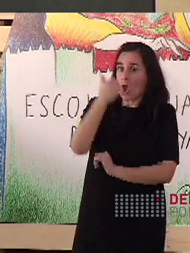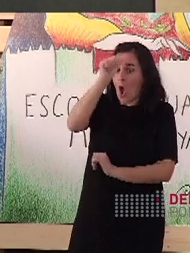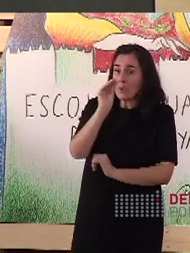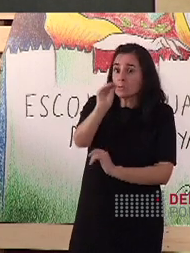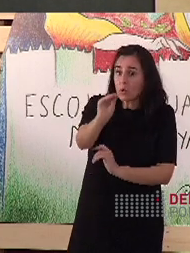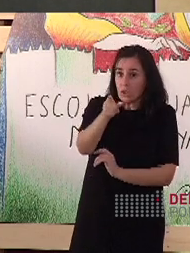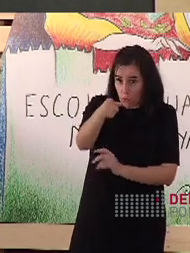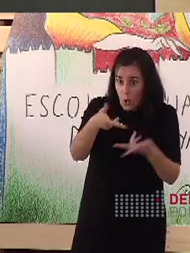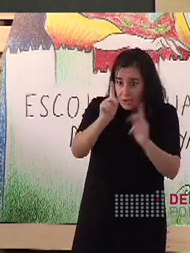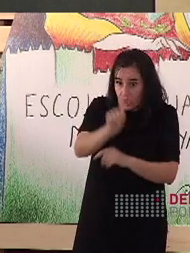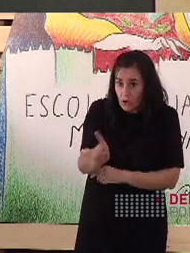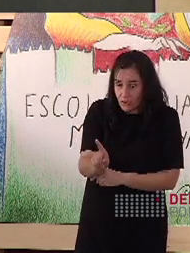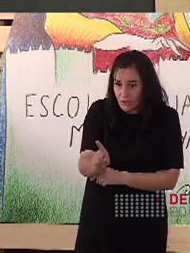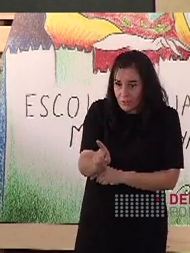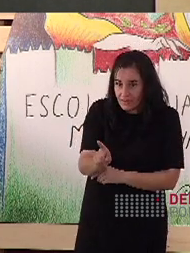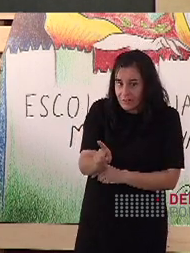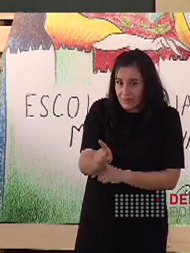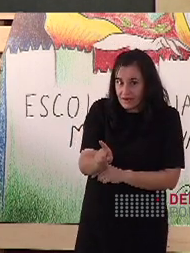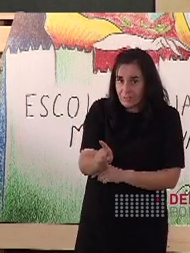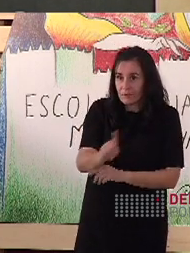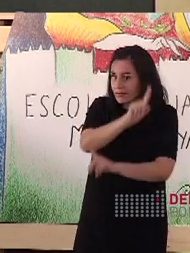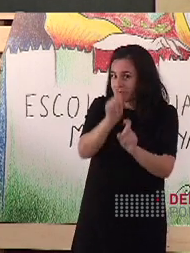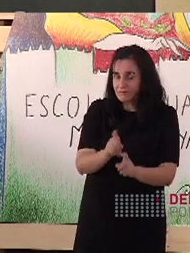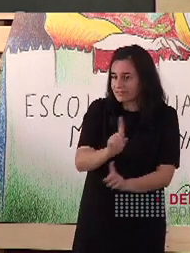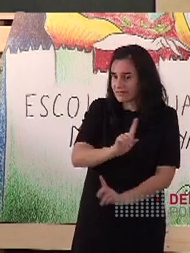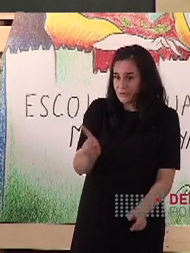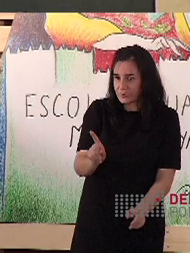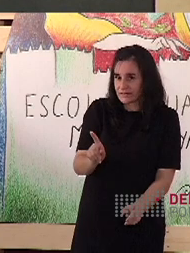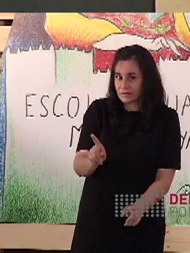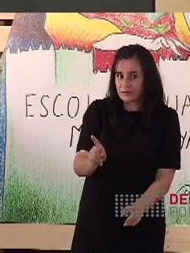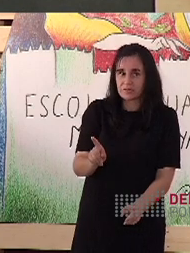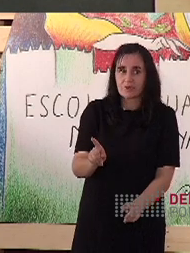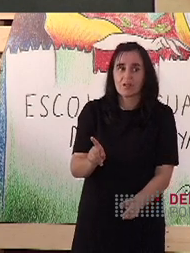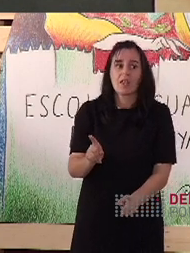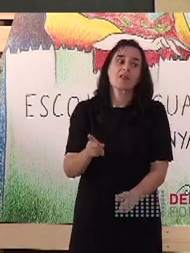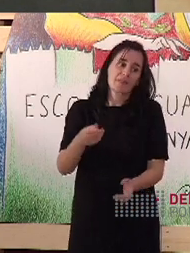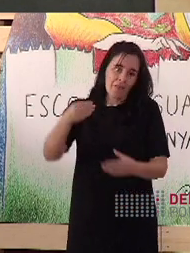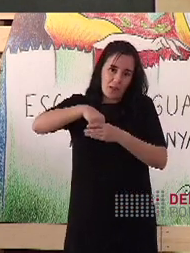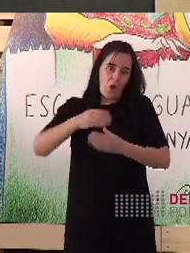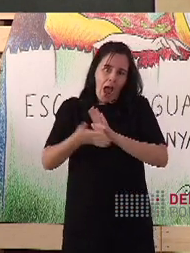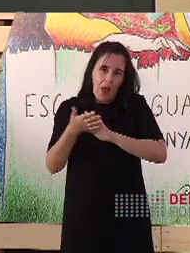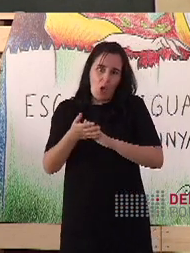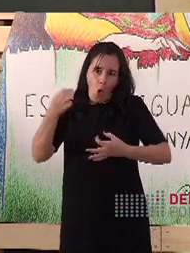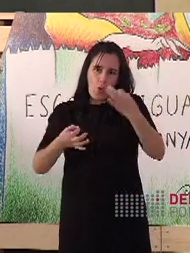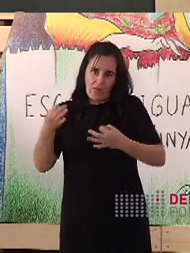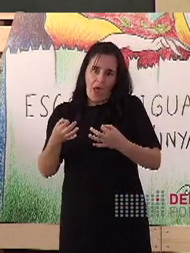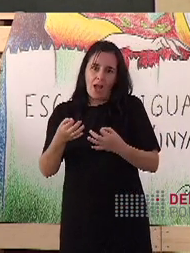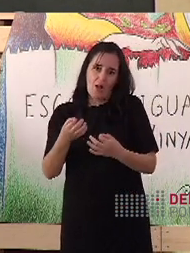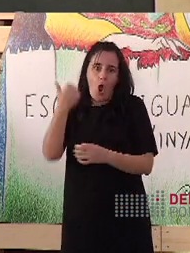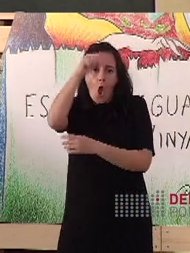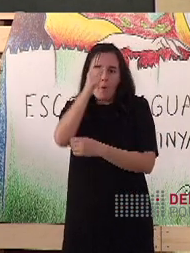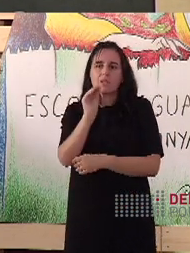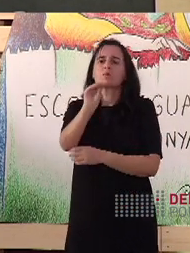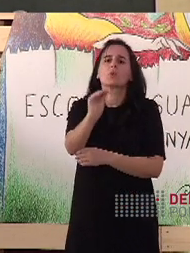consienten. En sede judicial, ahora Ángeles vas, en sede judicial a los hombres